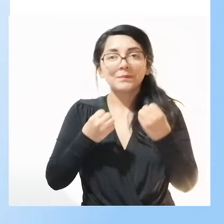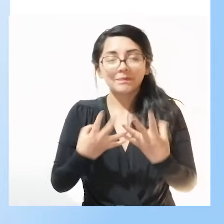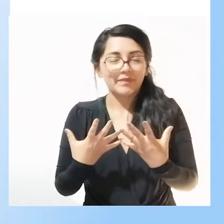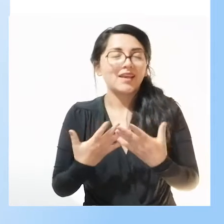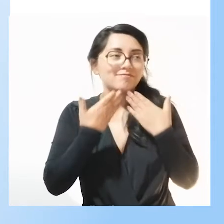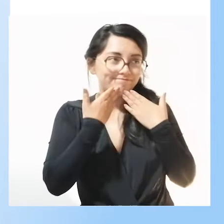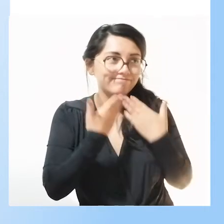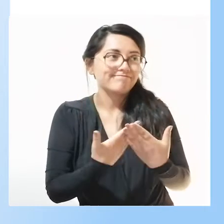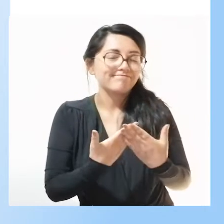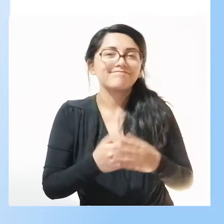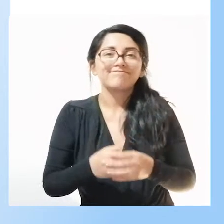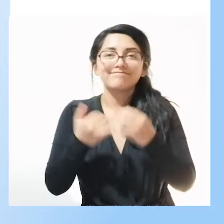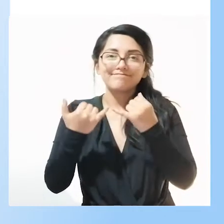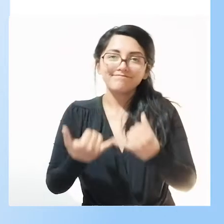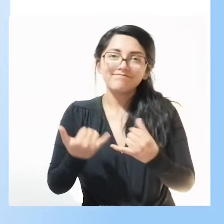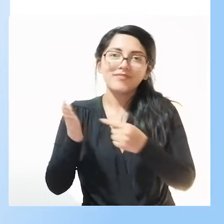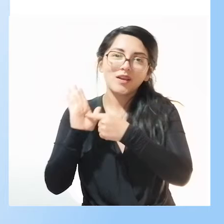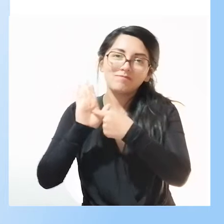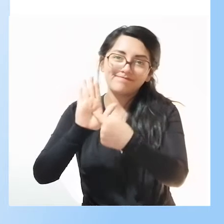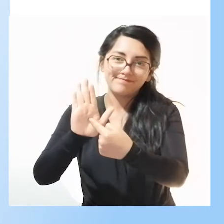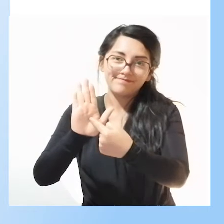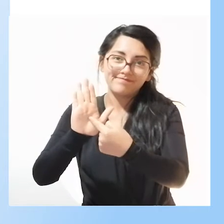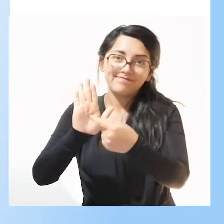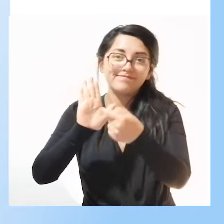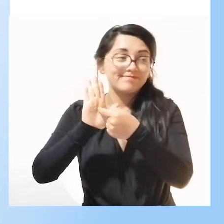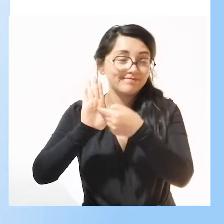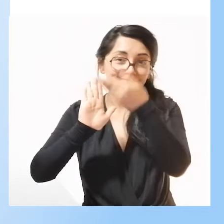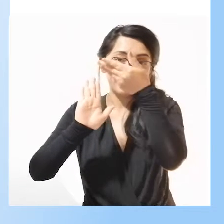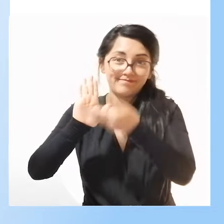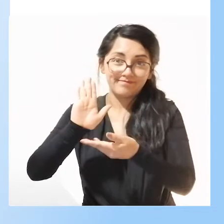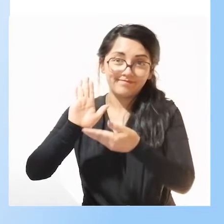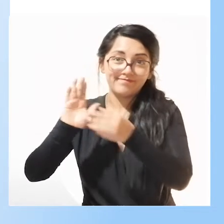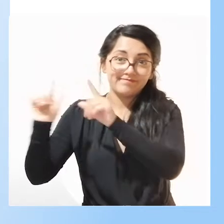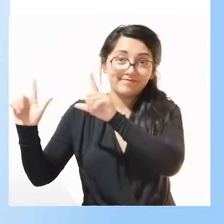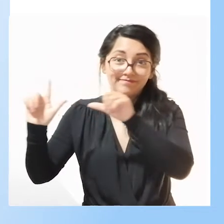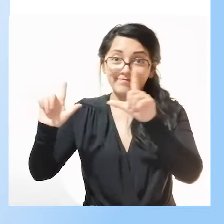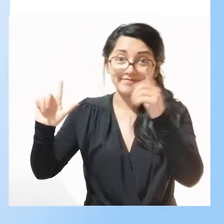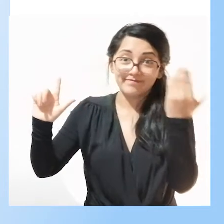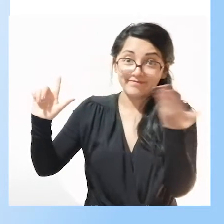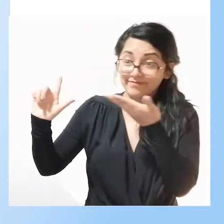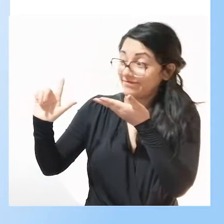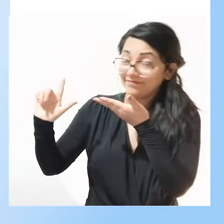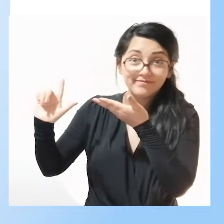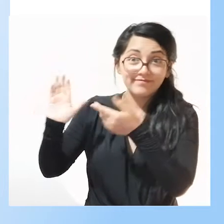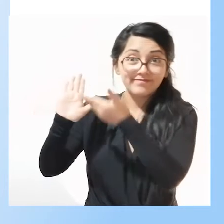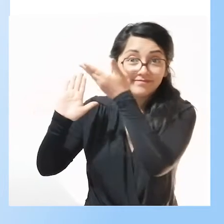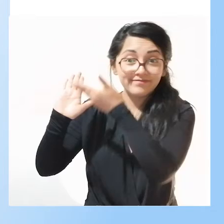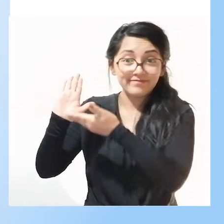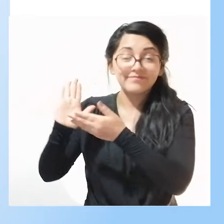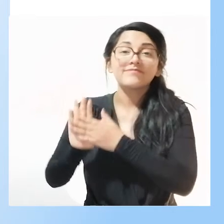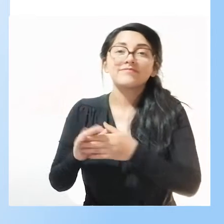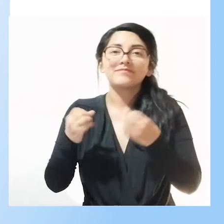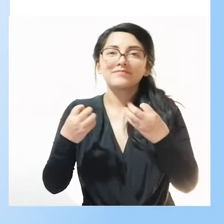gracias. Mientras comparto la presentación, aquí la tenemos. En primer lugar,